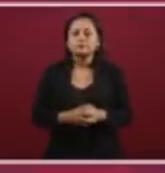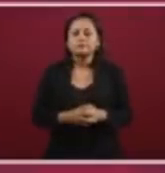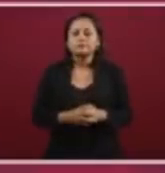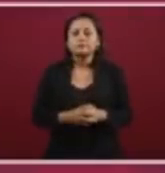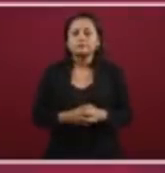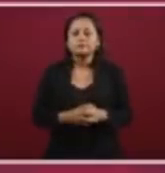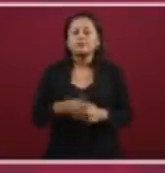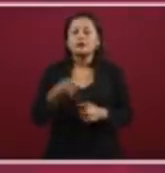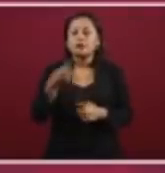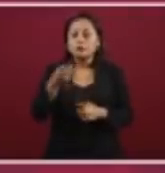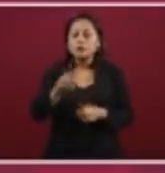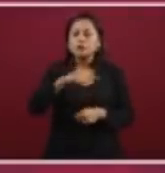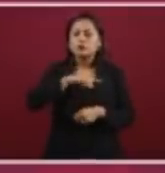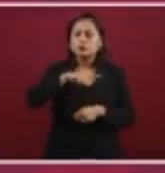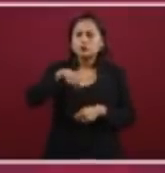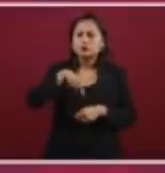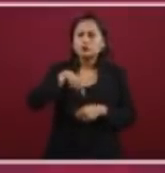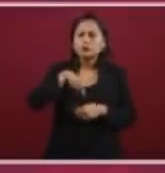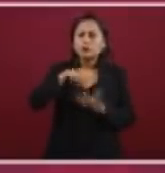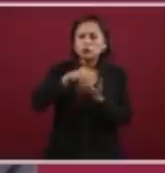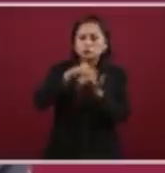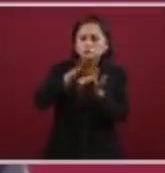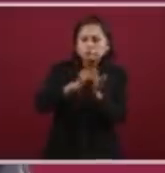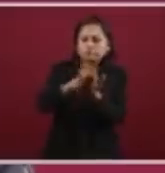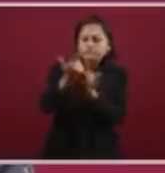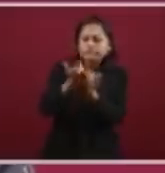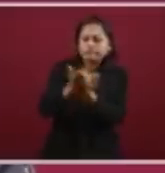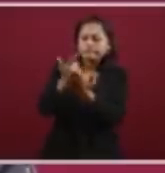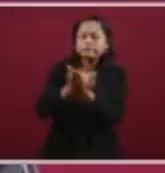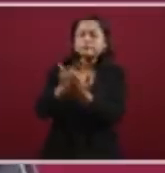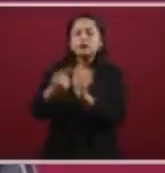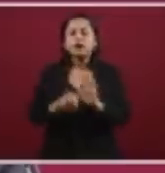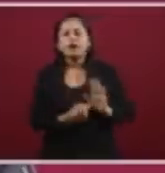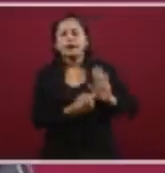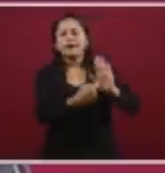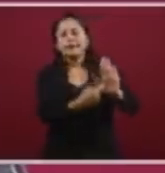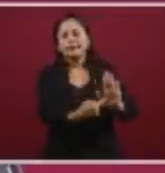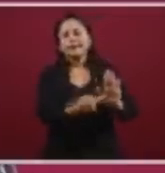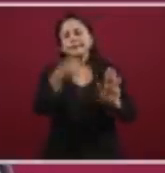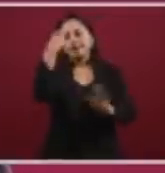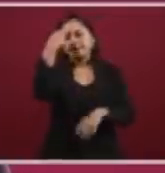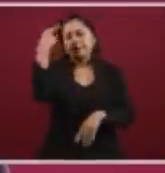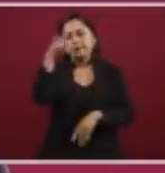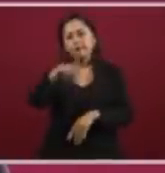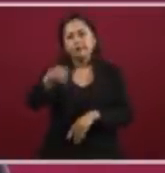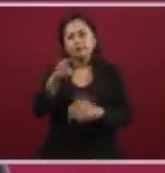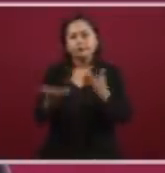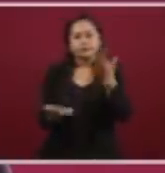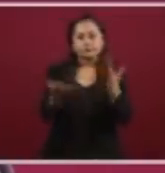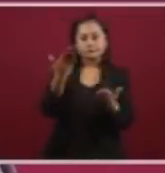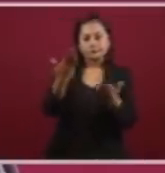mundo se pide declaración de emergencia